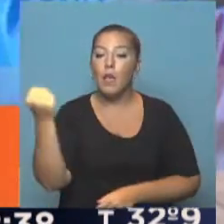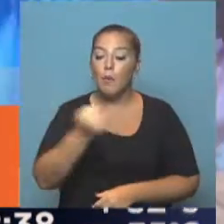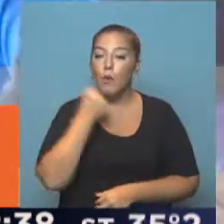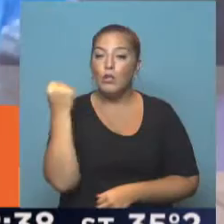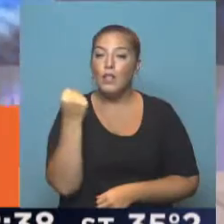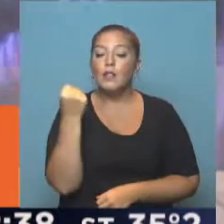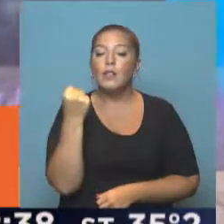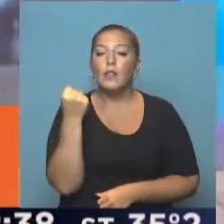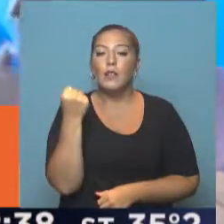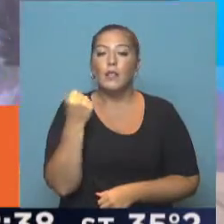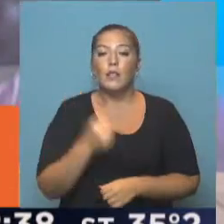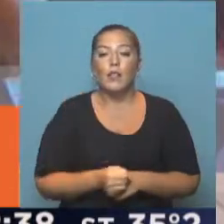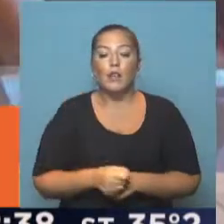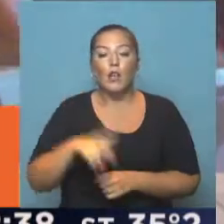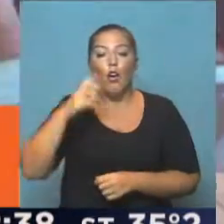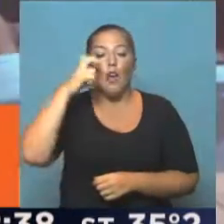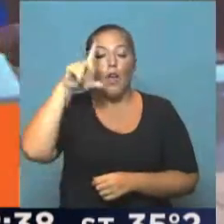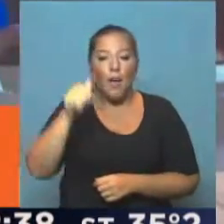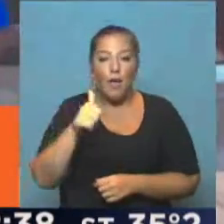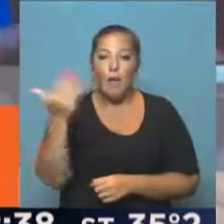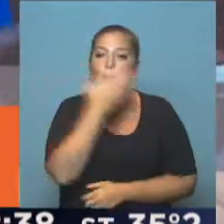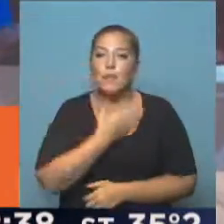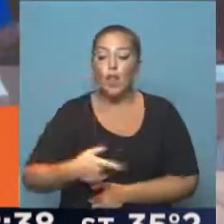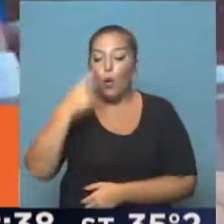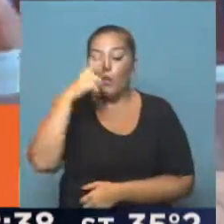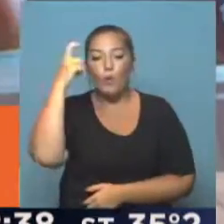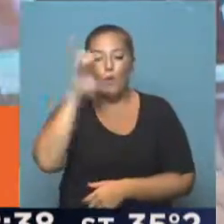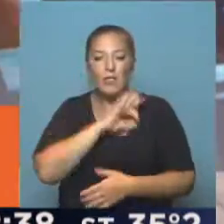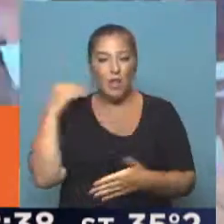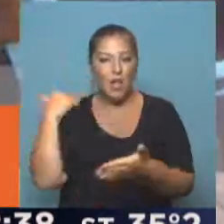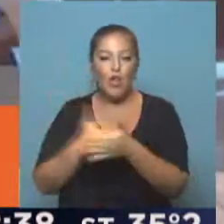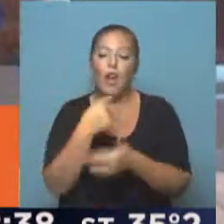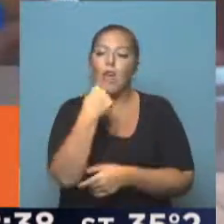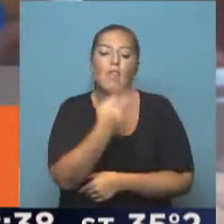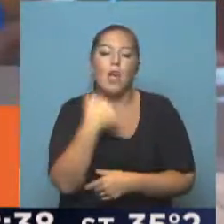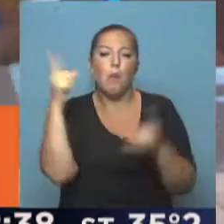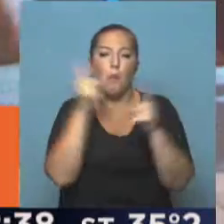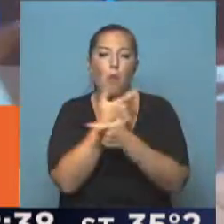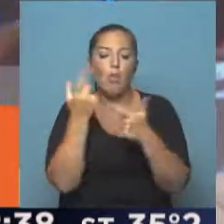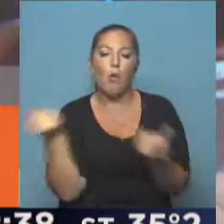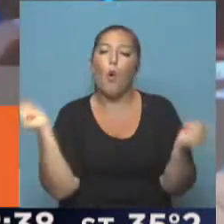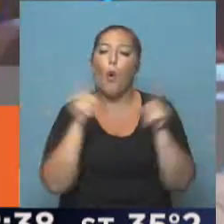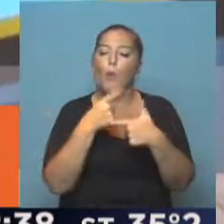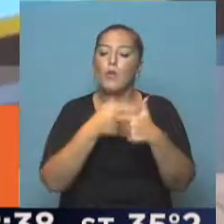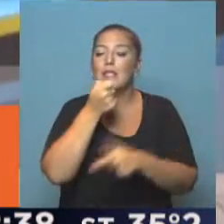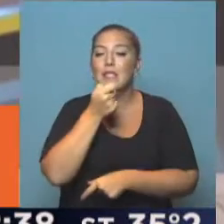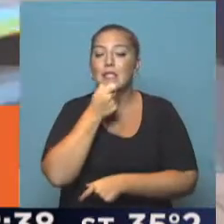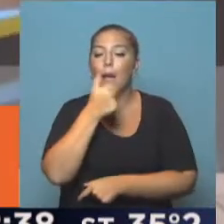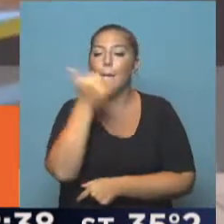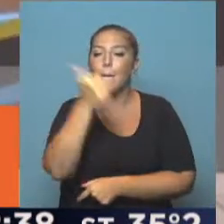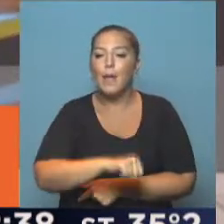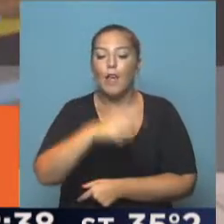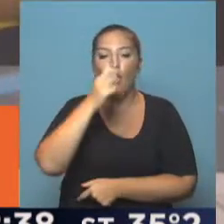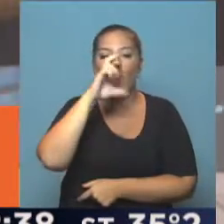importante la definición de Rafael Correa, el presidente por los últimos 10 años, que ha dicho que no tiene inconveniente en volver a la política si llega a perder